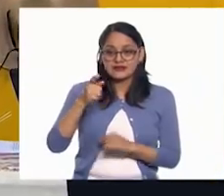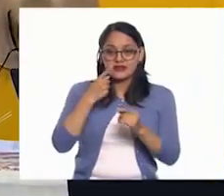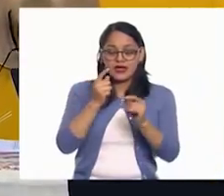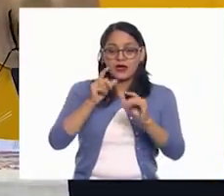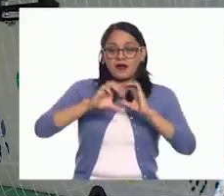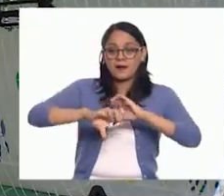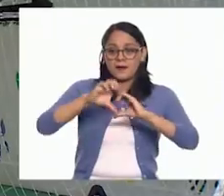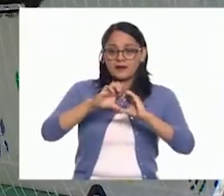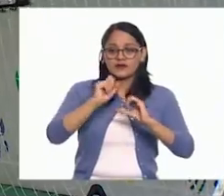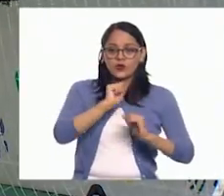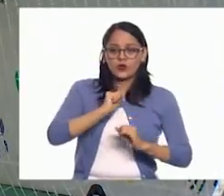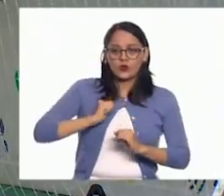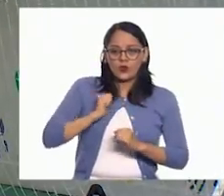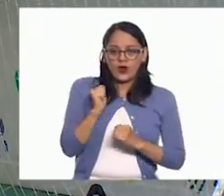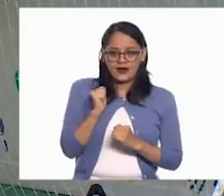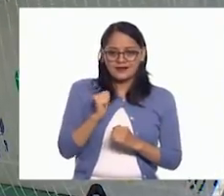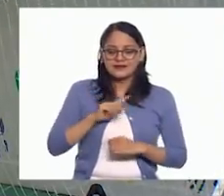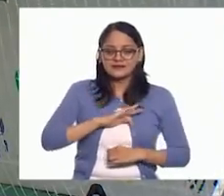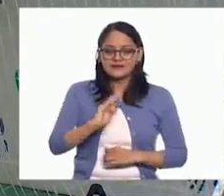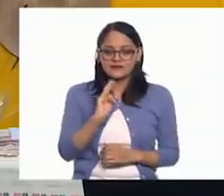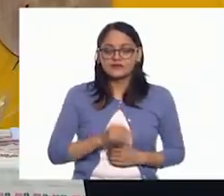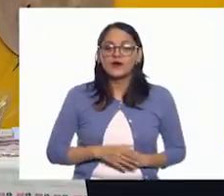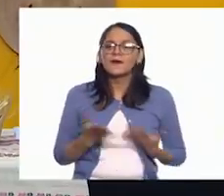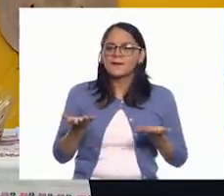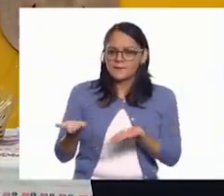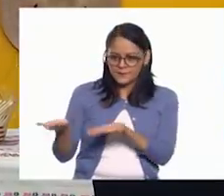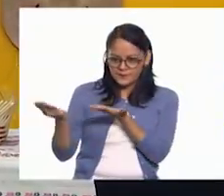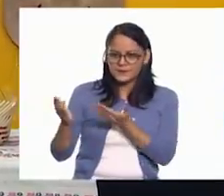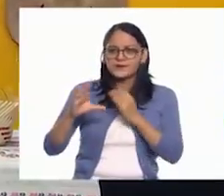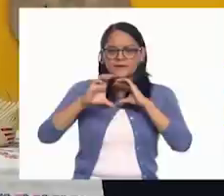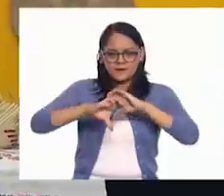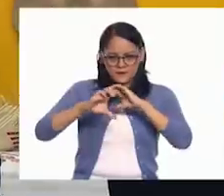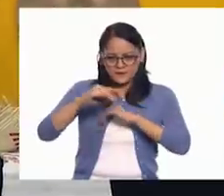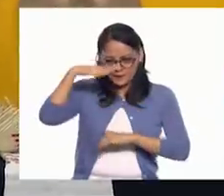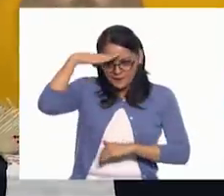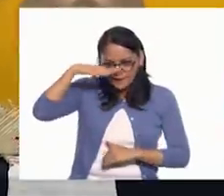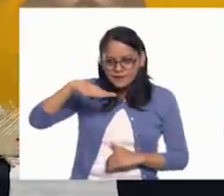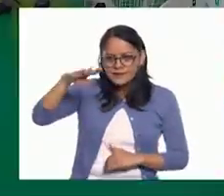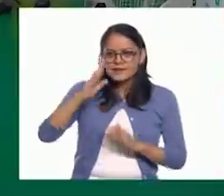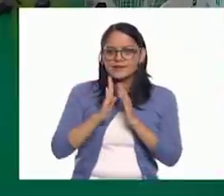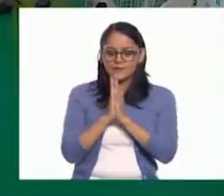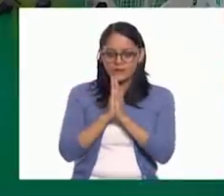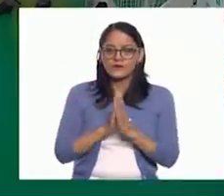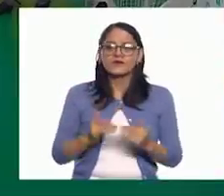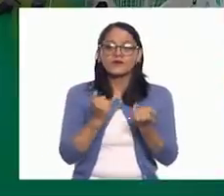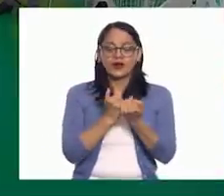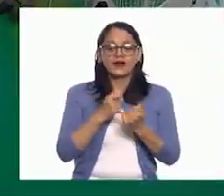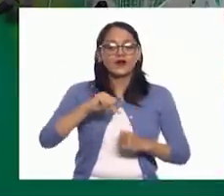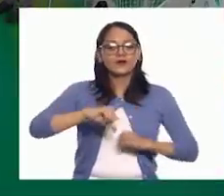transmitiendo. Muy bien, pues adelante, querido Don Canta. Voy a cantar esta canción que